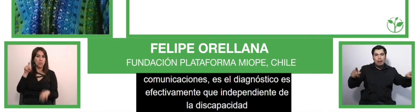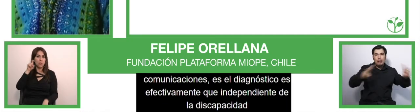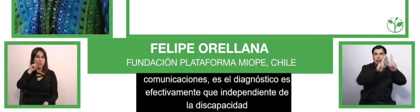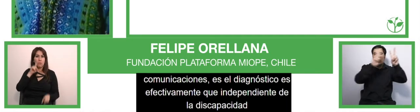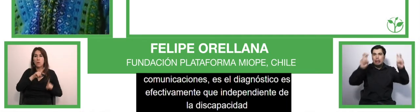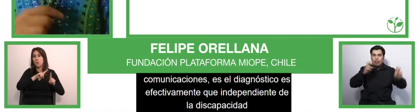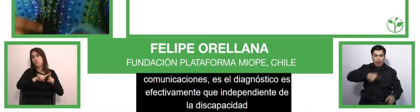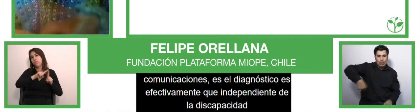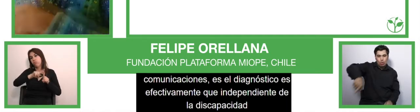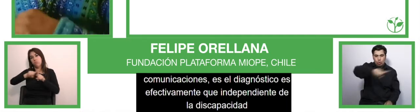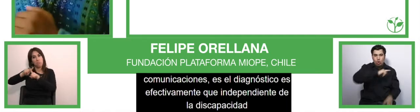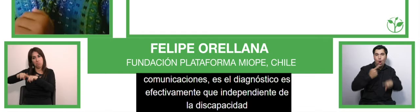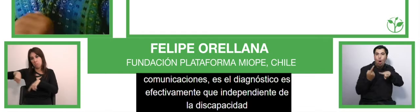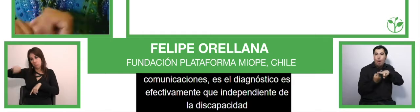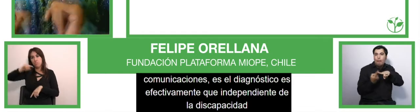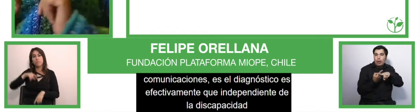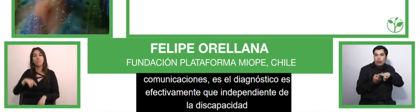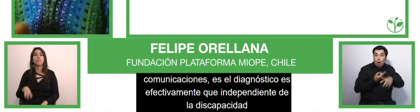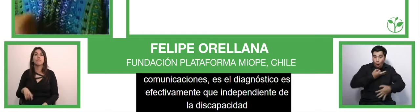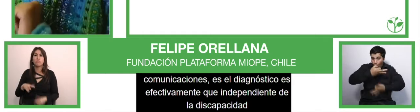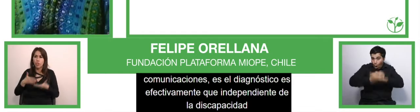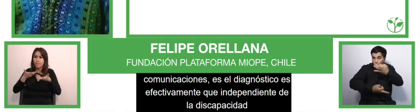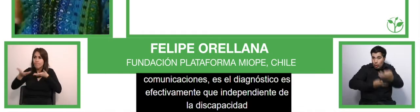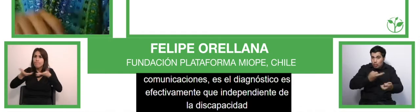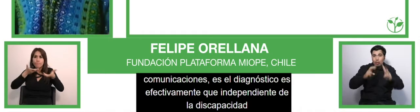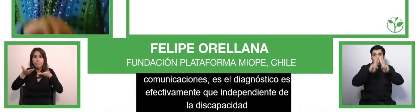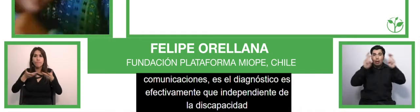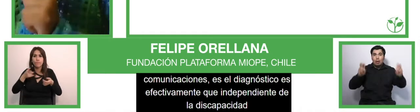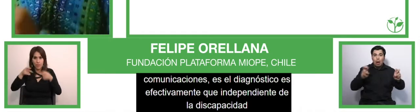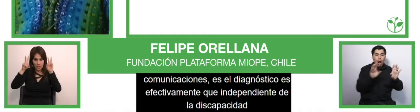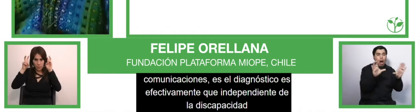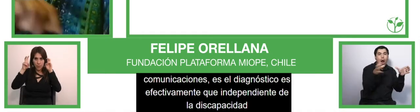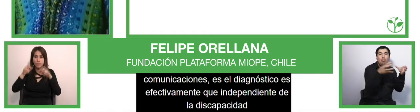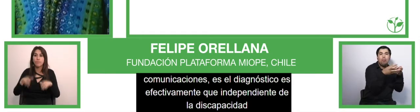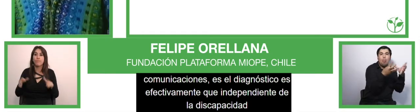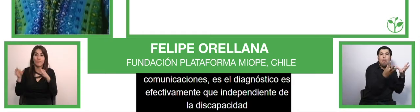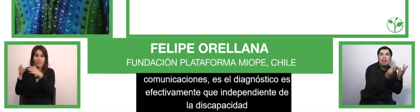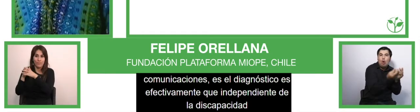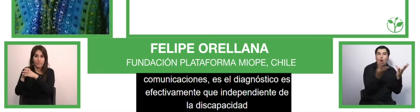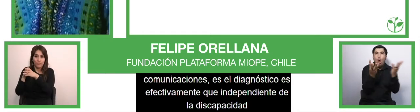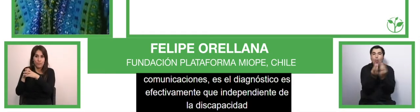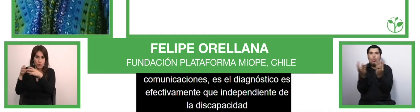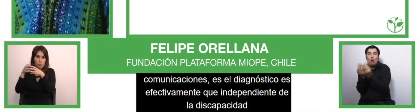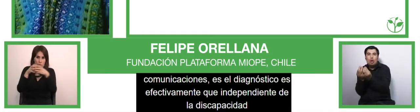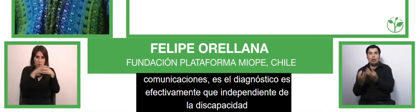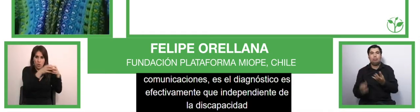nosotros estemos conversando, estemos hablando respecto a las minorías, y a las